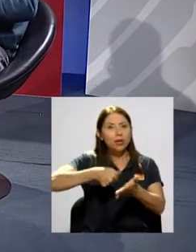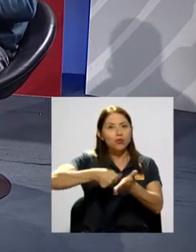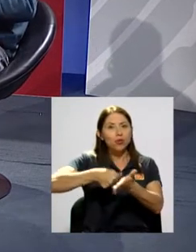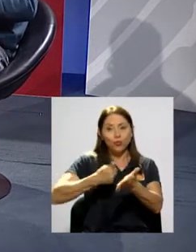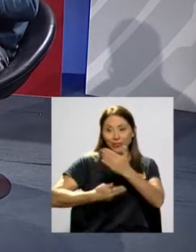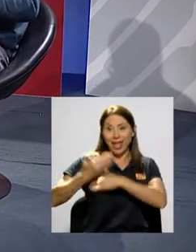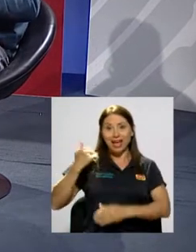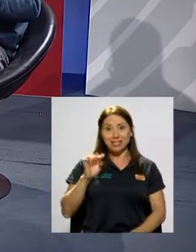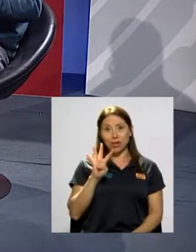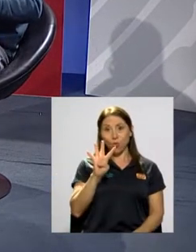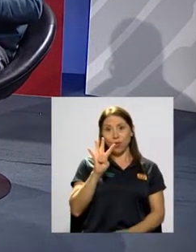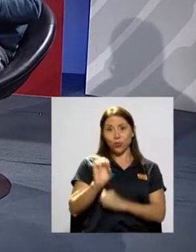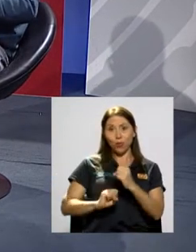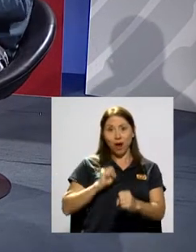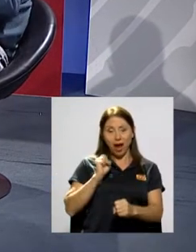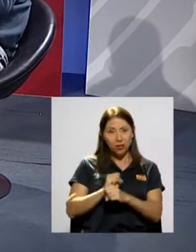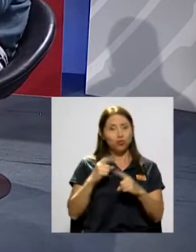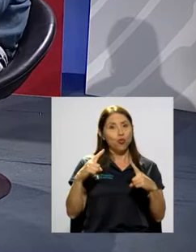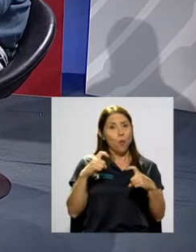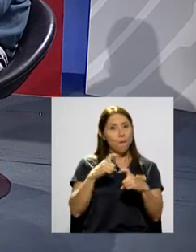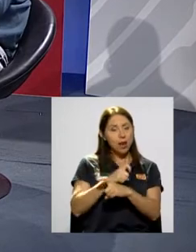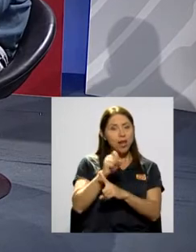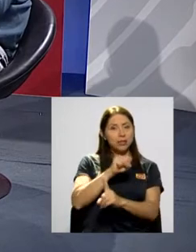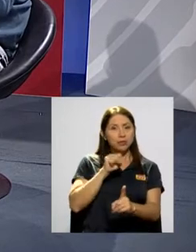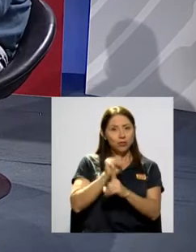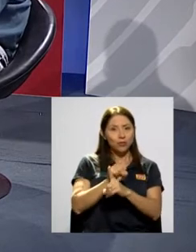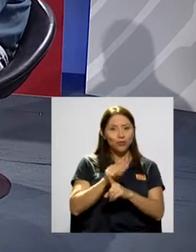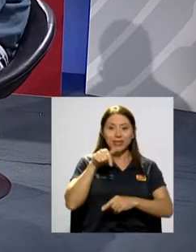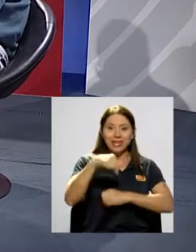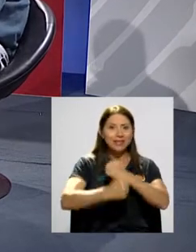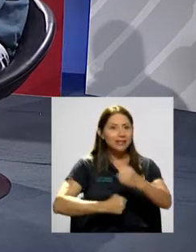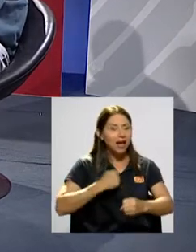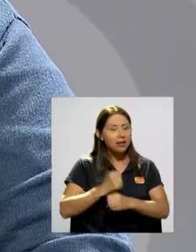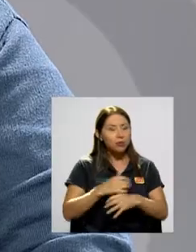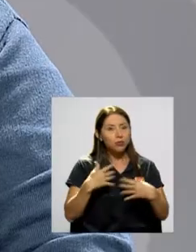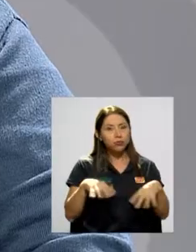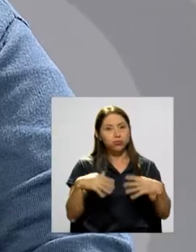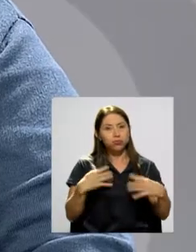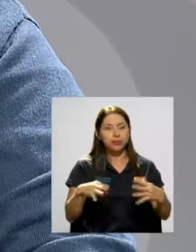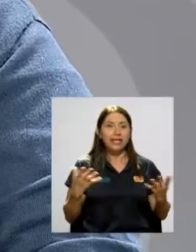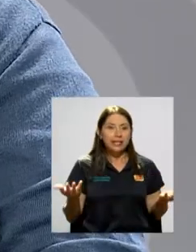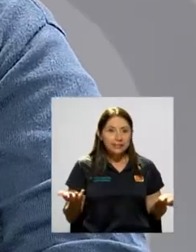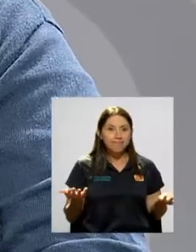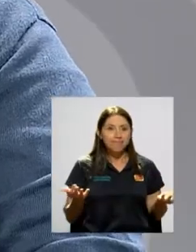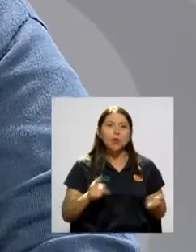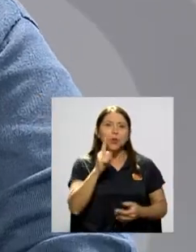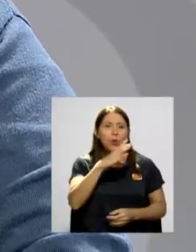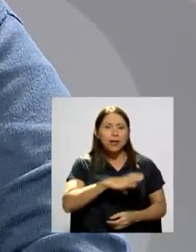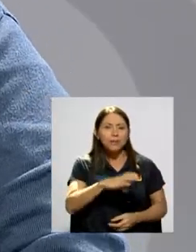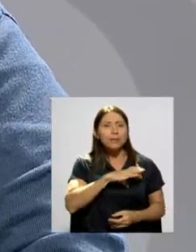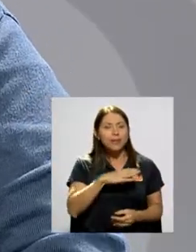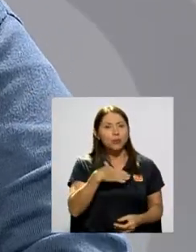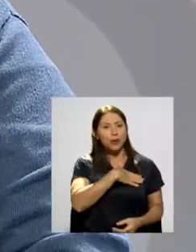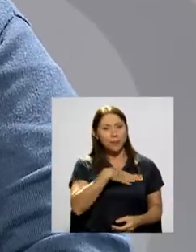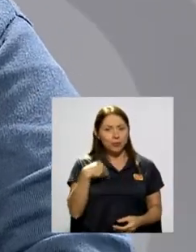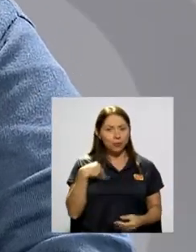hace 4 años que fue de por sí complejo y el de este año ni se diga, ¿no? Un elemento que me gustaría